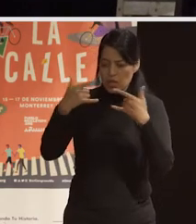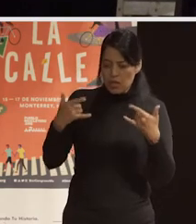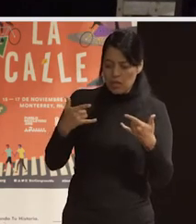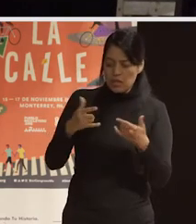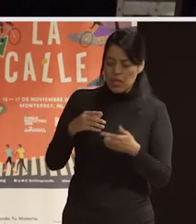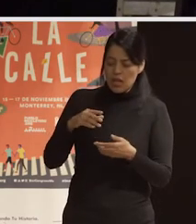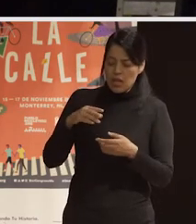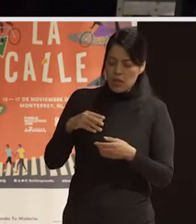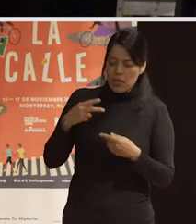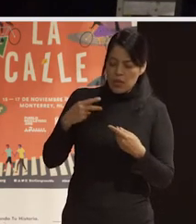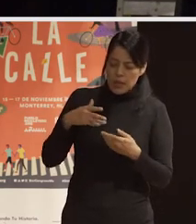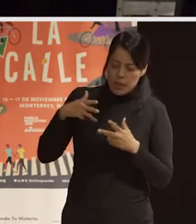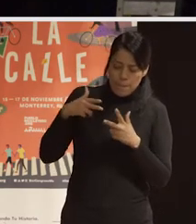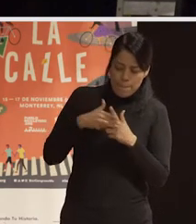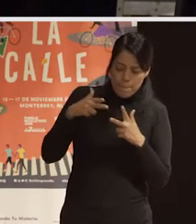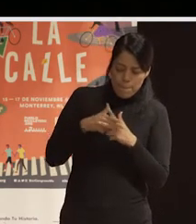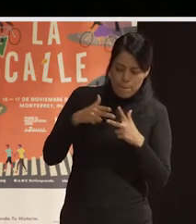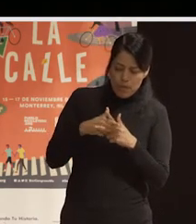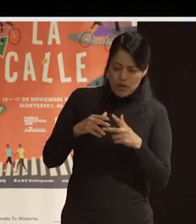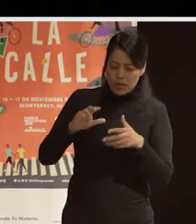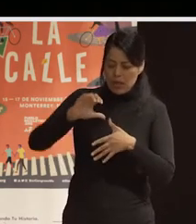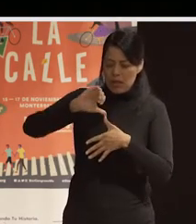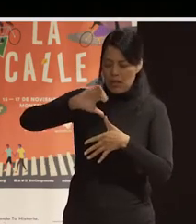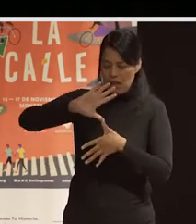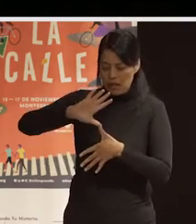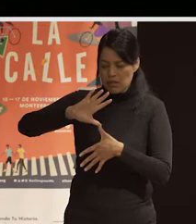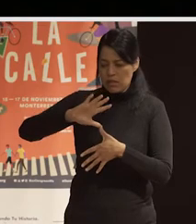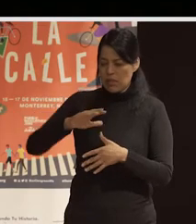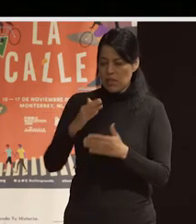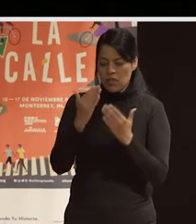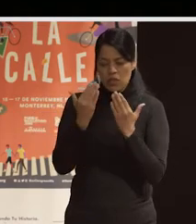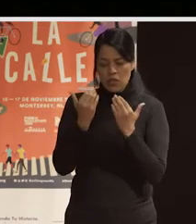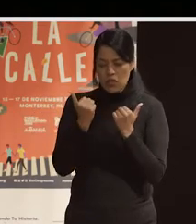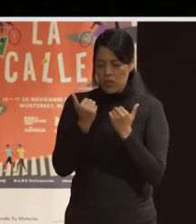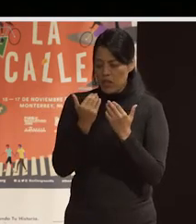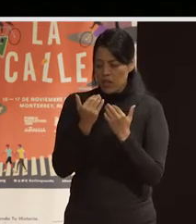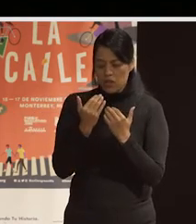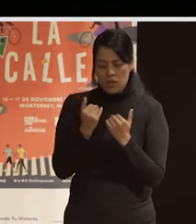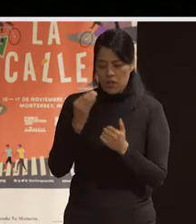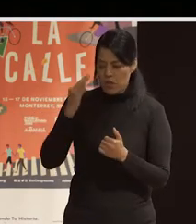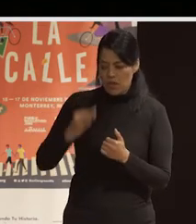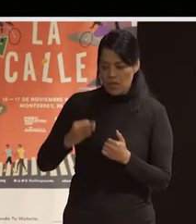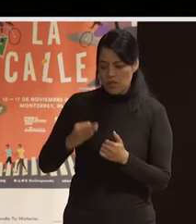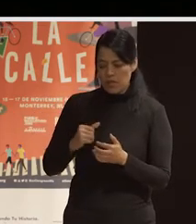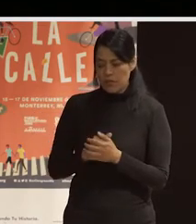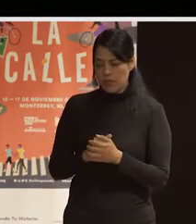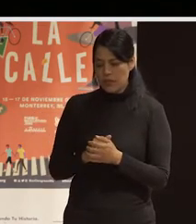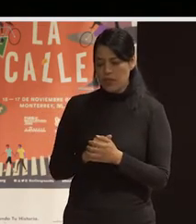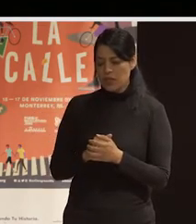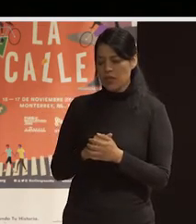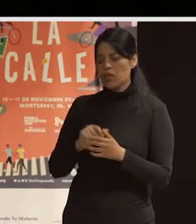genocidio en las américas que todavía no se ha reconocido y al rato